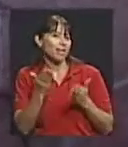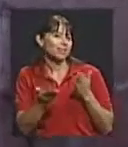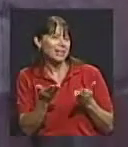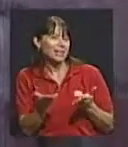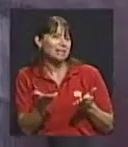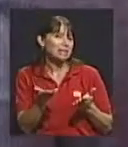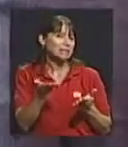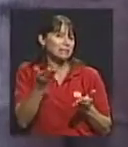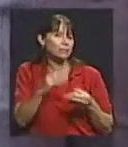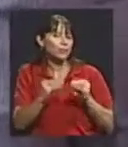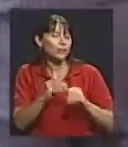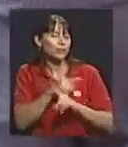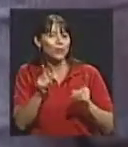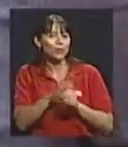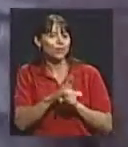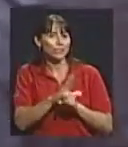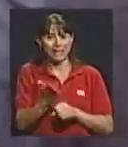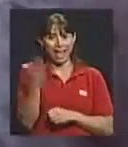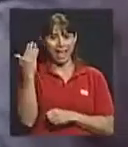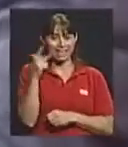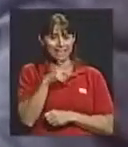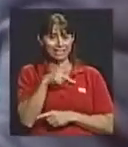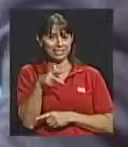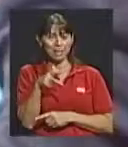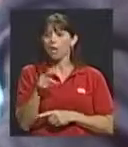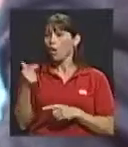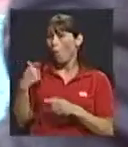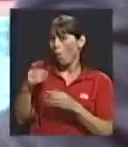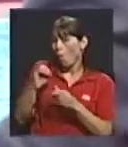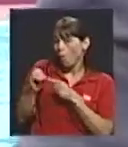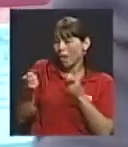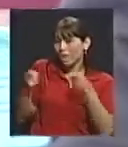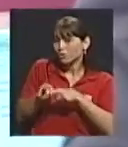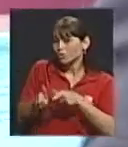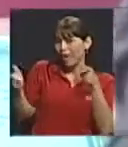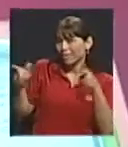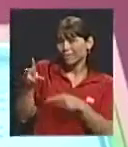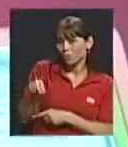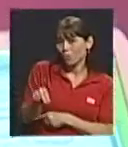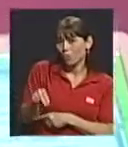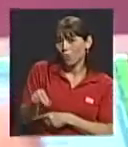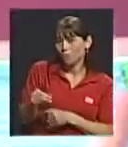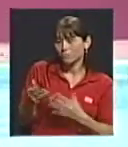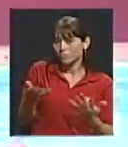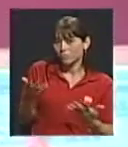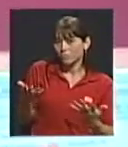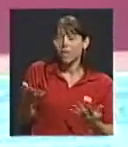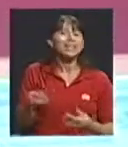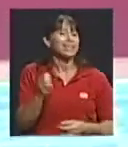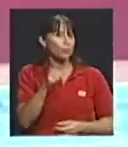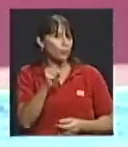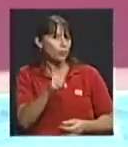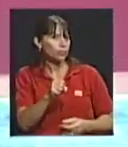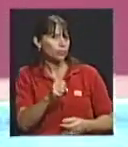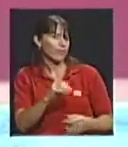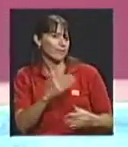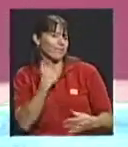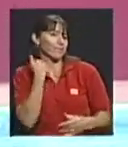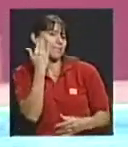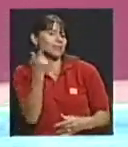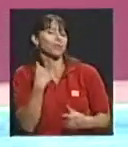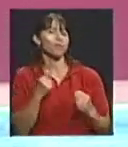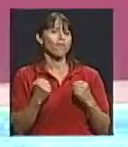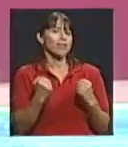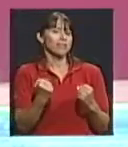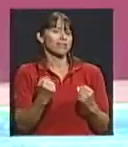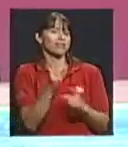suficiente Yo hace tres semanas cuando o no en los casos grandes en supuesto es muy fácil Ser valiente en los casos pequeñitos